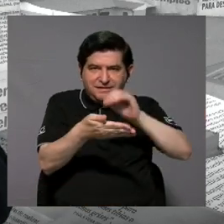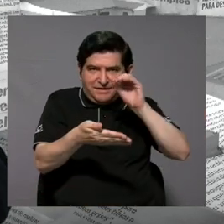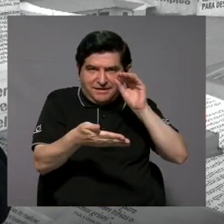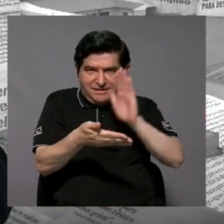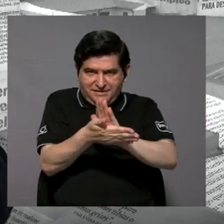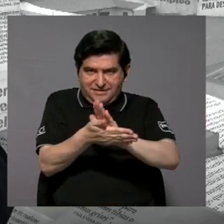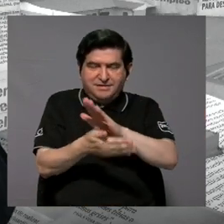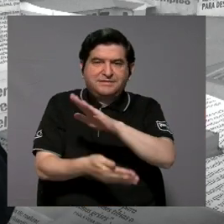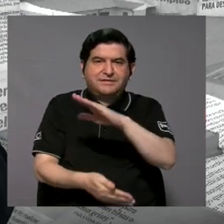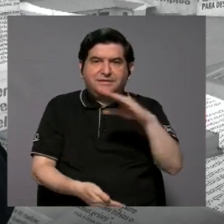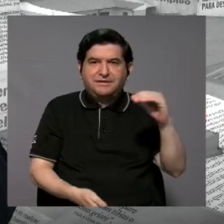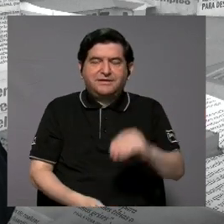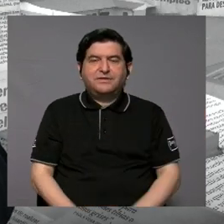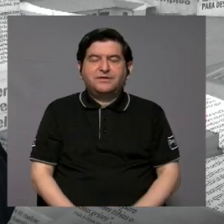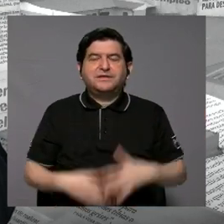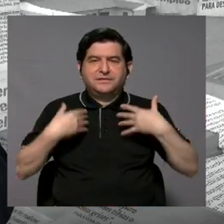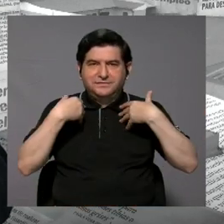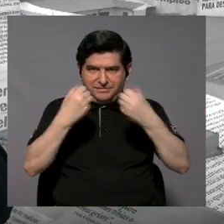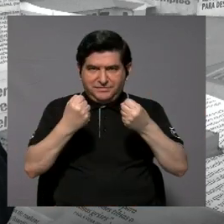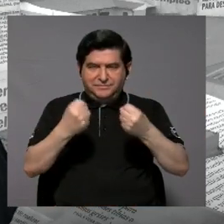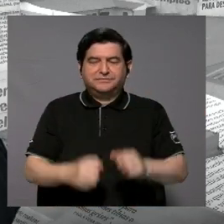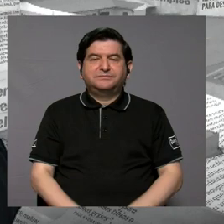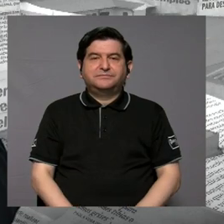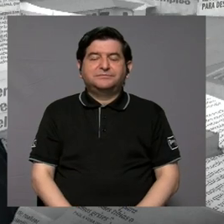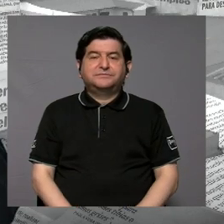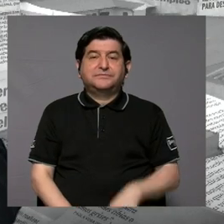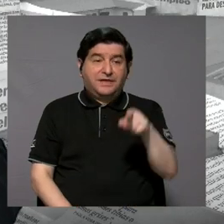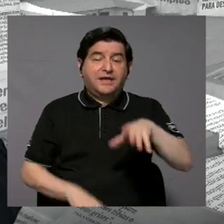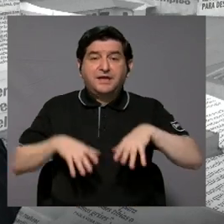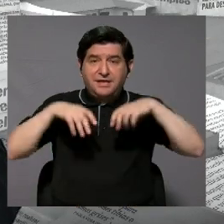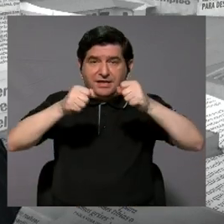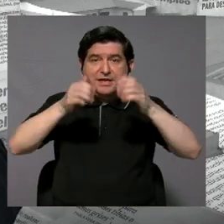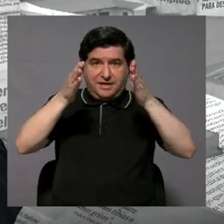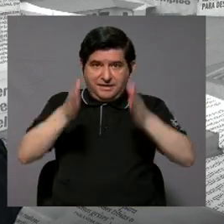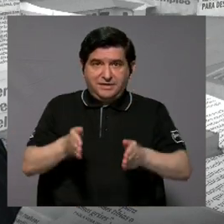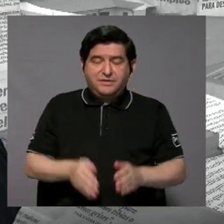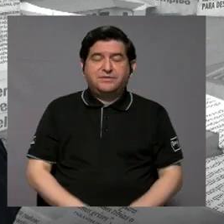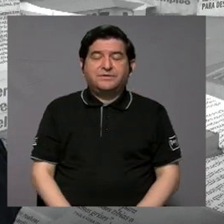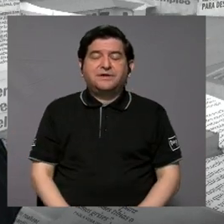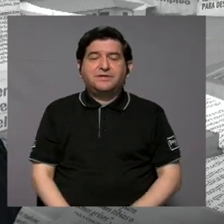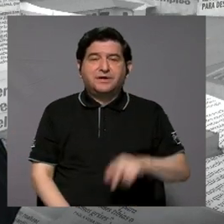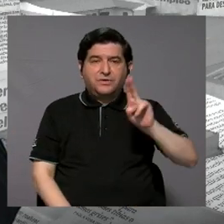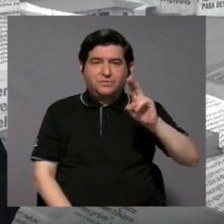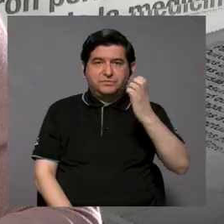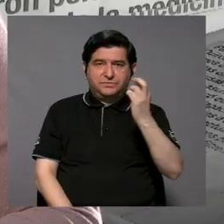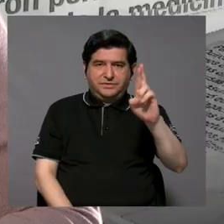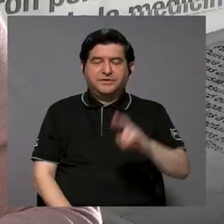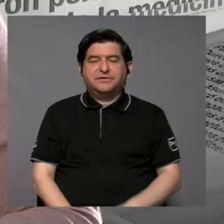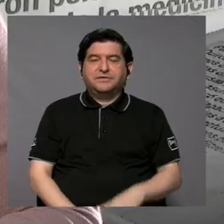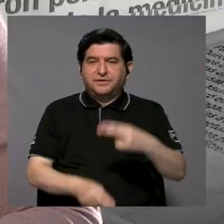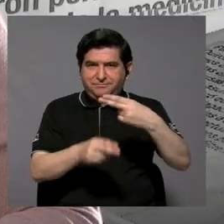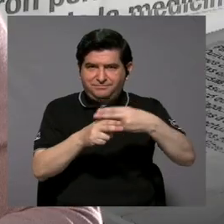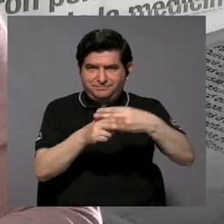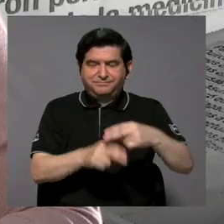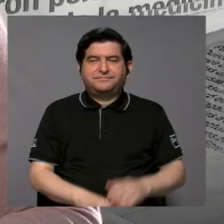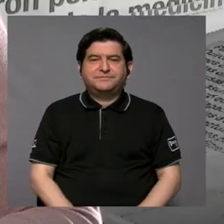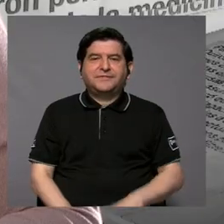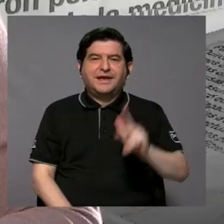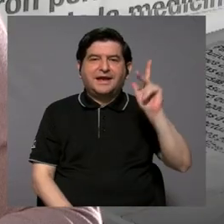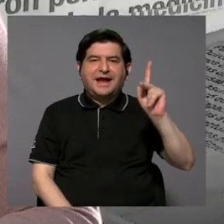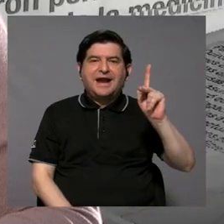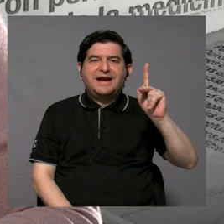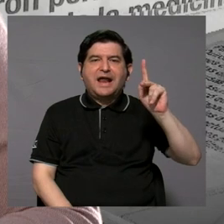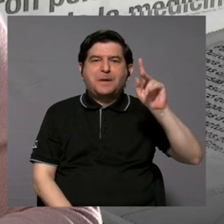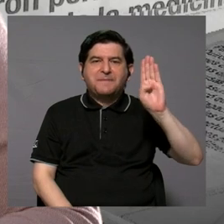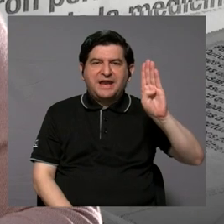etiquetado y sanitarios. Ella es graduada de la Universidad de Costa Rica y se llama